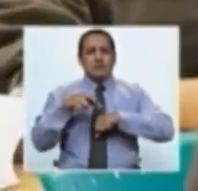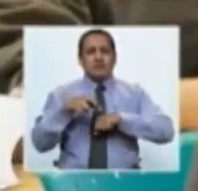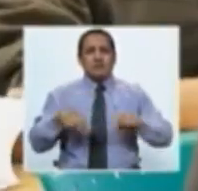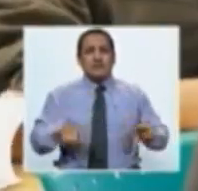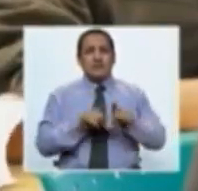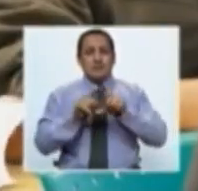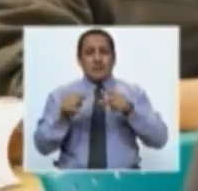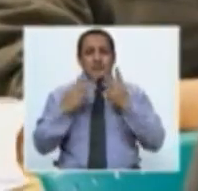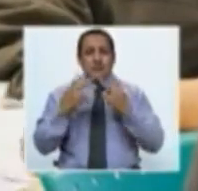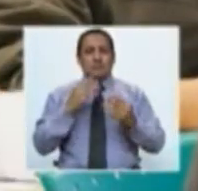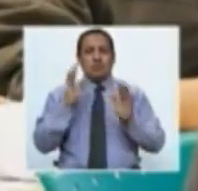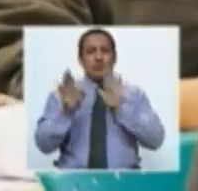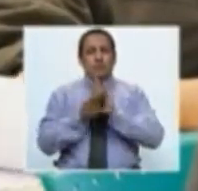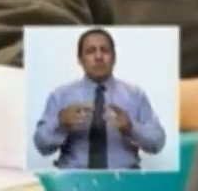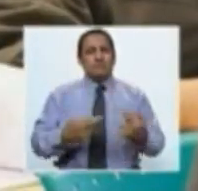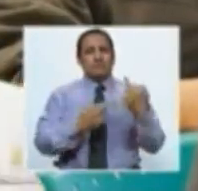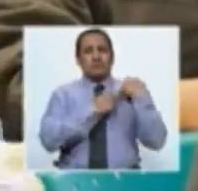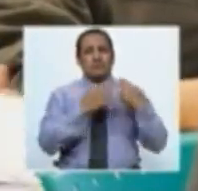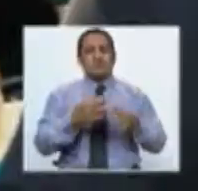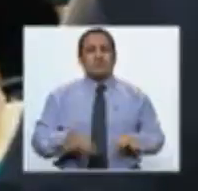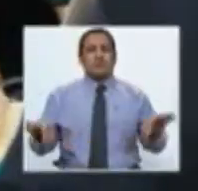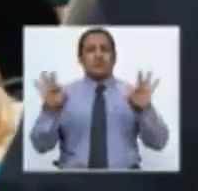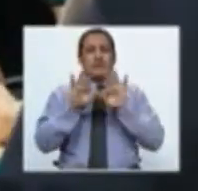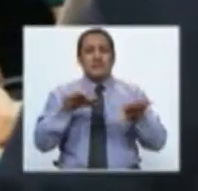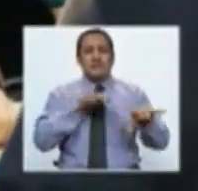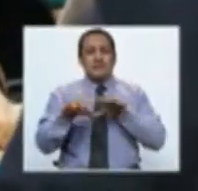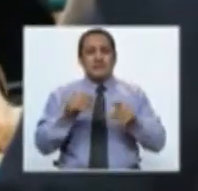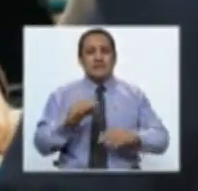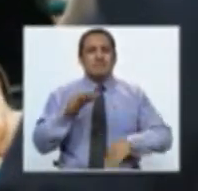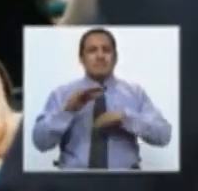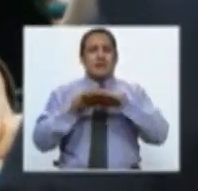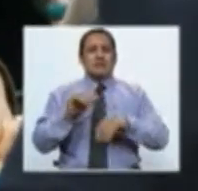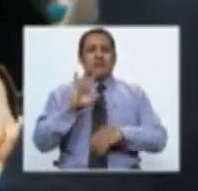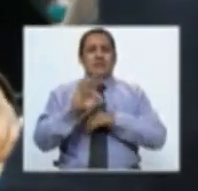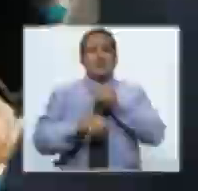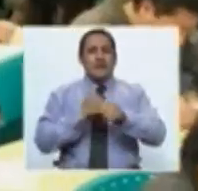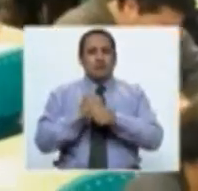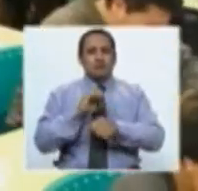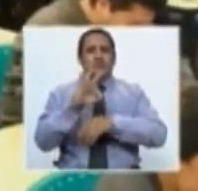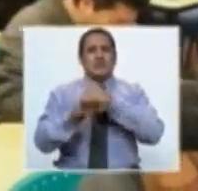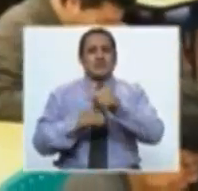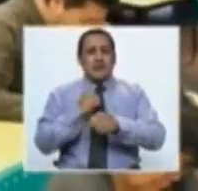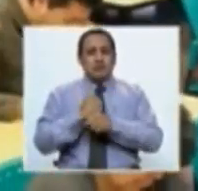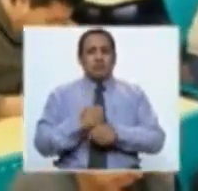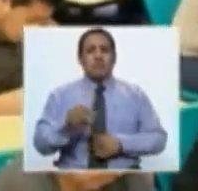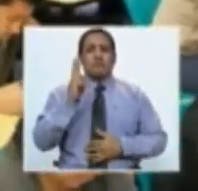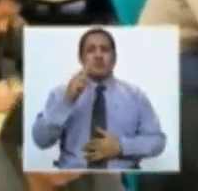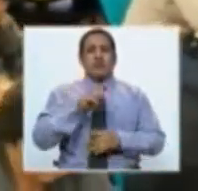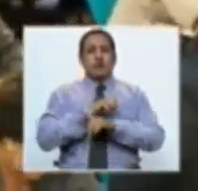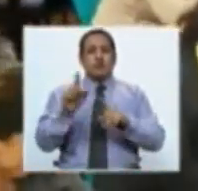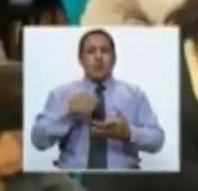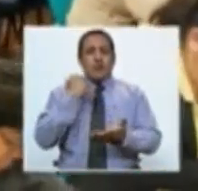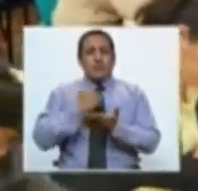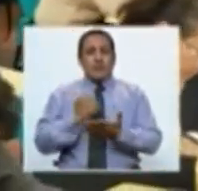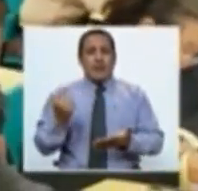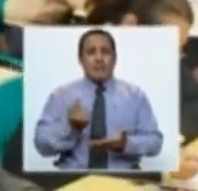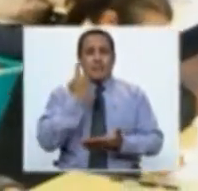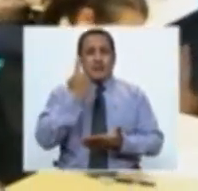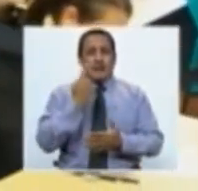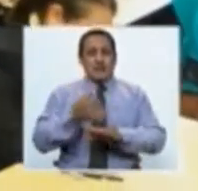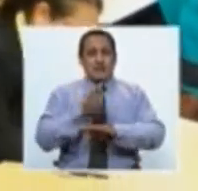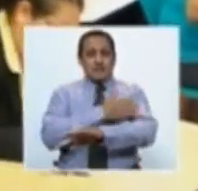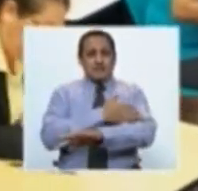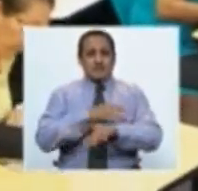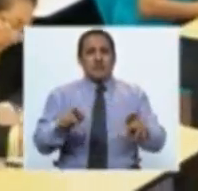magisterial, en ese sentido obligatoria, y se realiza como máximo cada 3 años. Los profesores que no aprueben en la